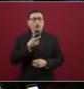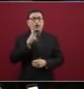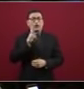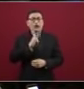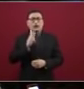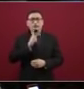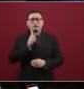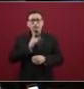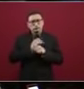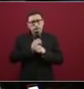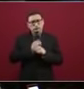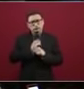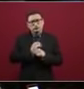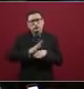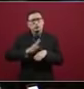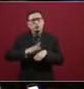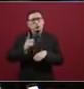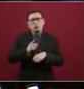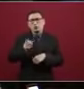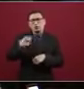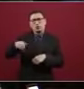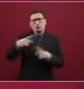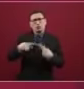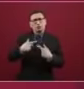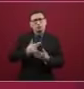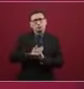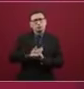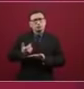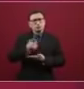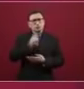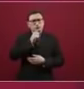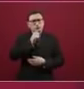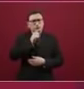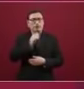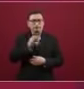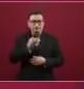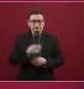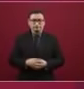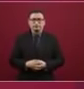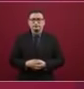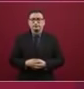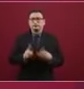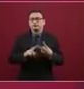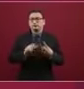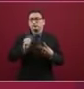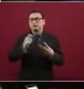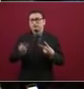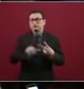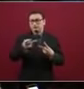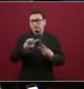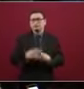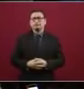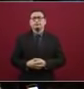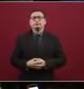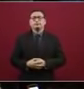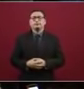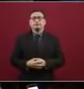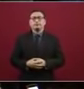qué no se le paga a los proveedores. Y la segunda pregunta, señor presidente. En las